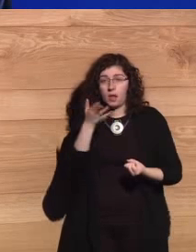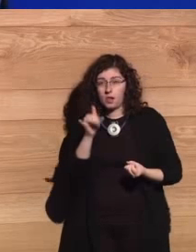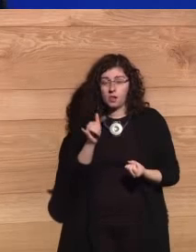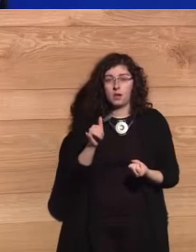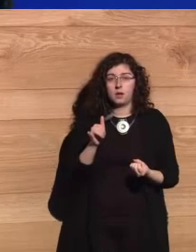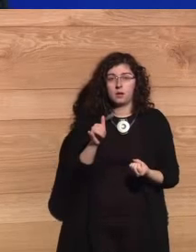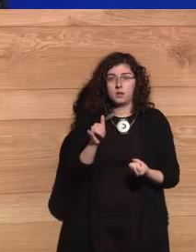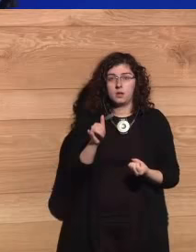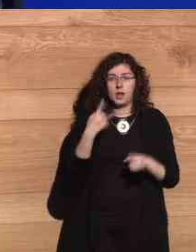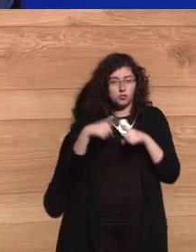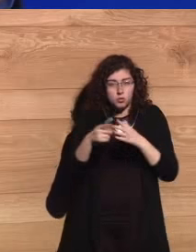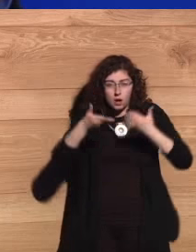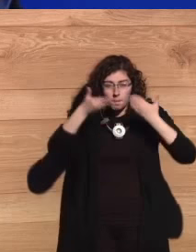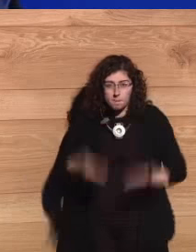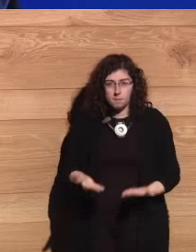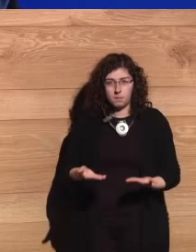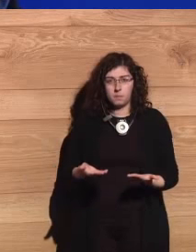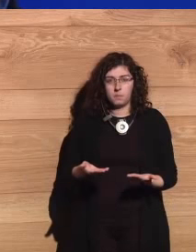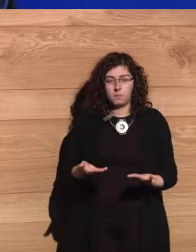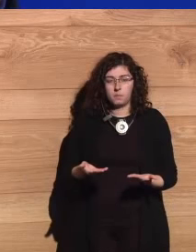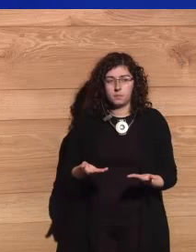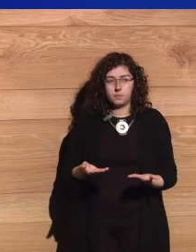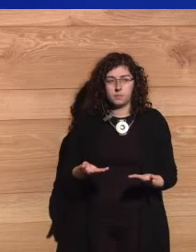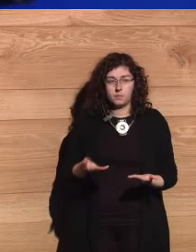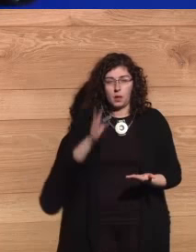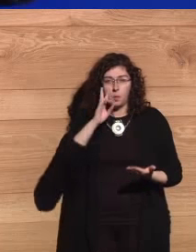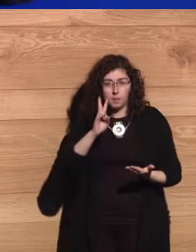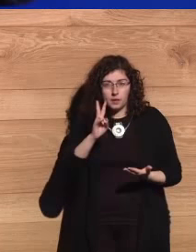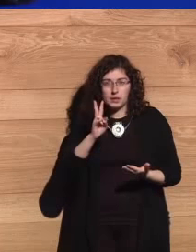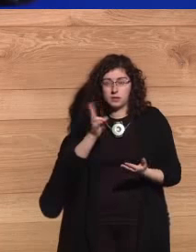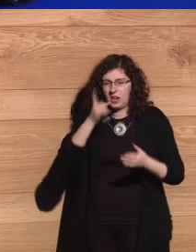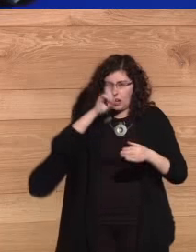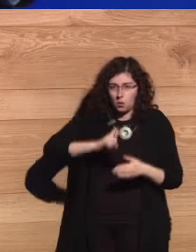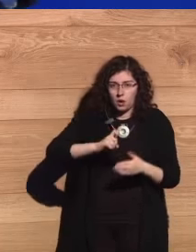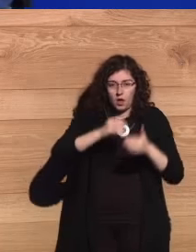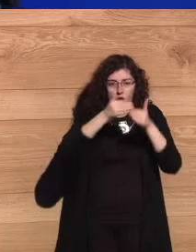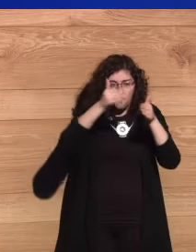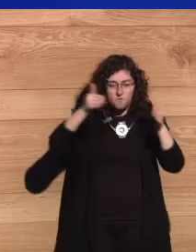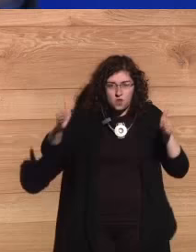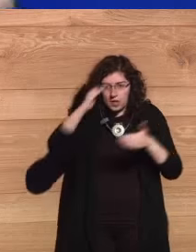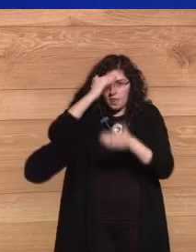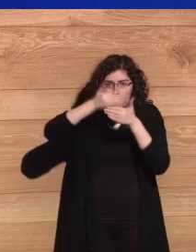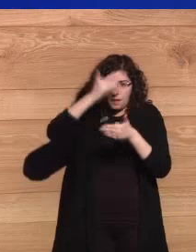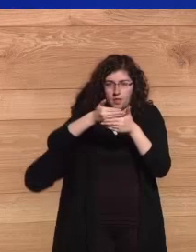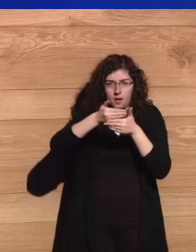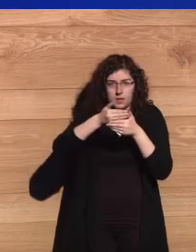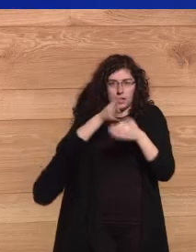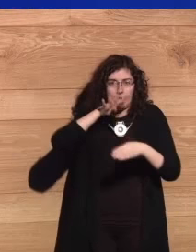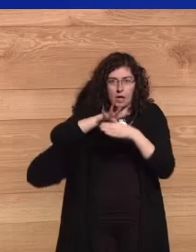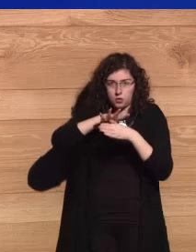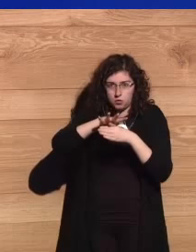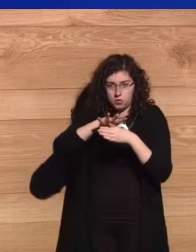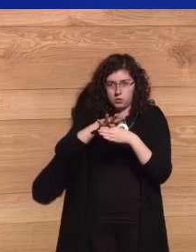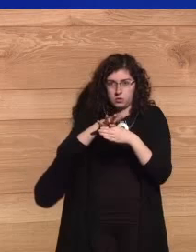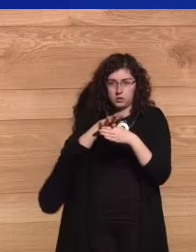de lo pesado. Es decir, ¿ves lo que era una fortaleza medieval? Los cañones, las